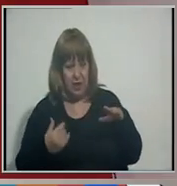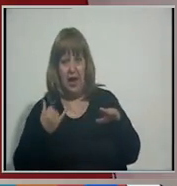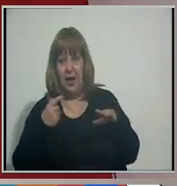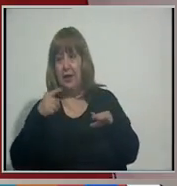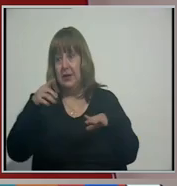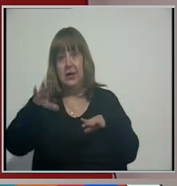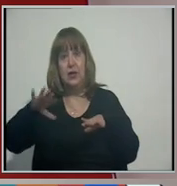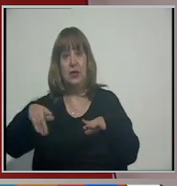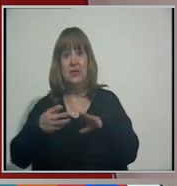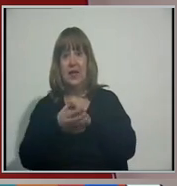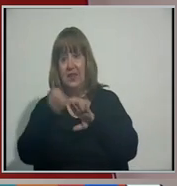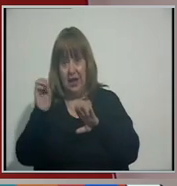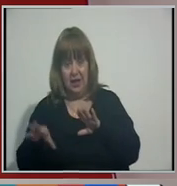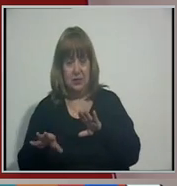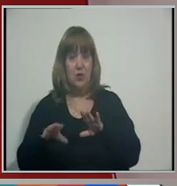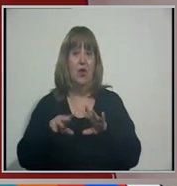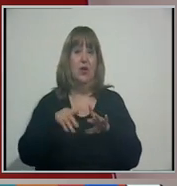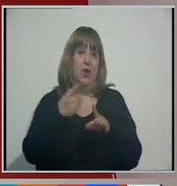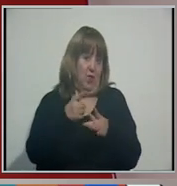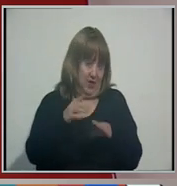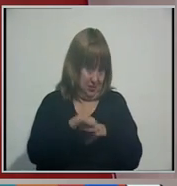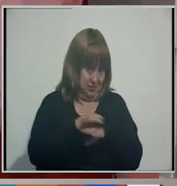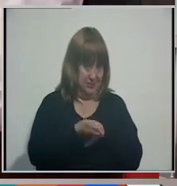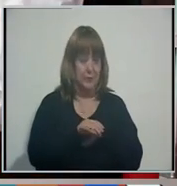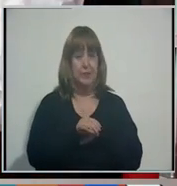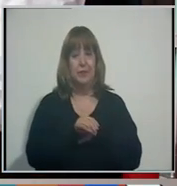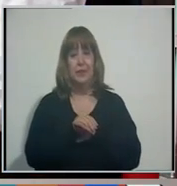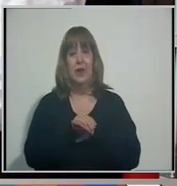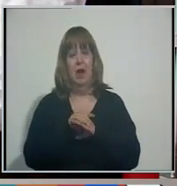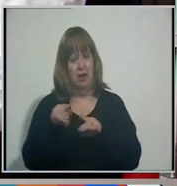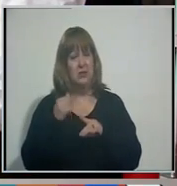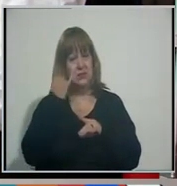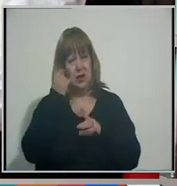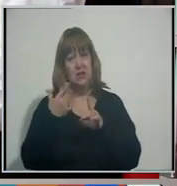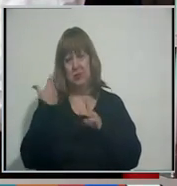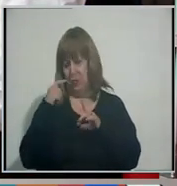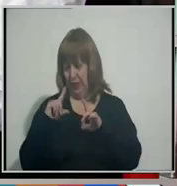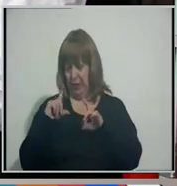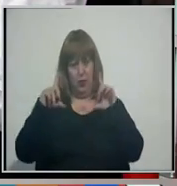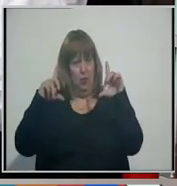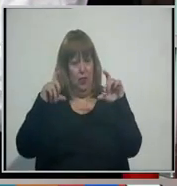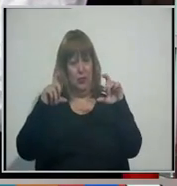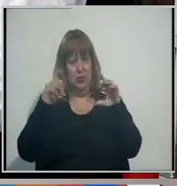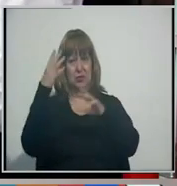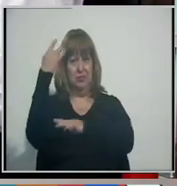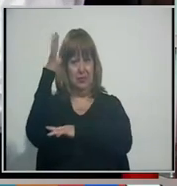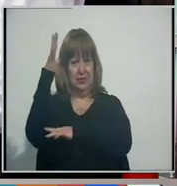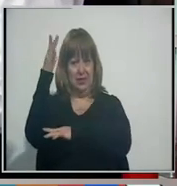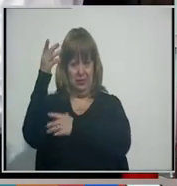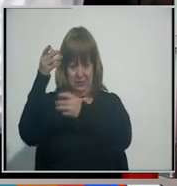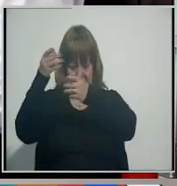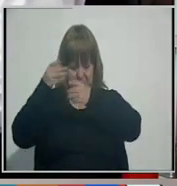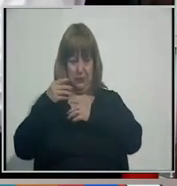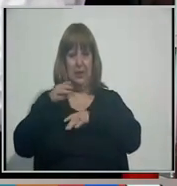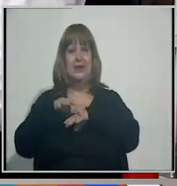descalzos. Sí. Bueno, de hecho se viralizó hace poquito una foto de un nene recibiendo la bandera sin zapatos. Sin zapatos. Y